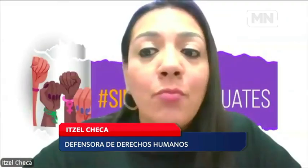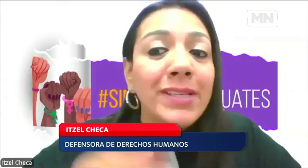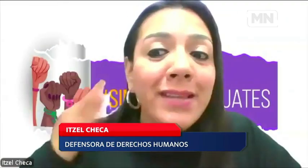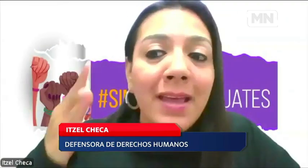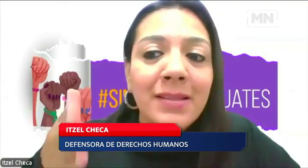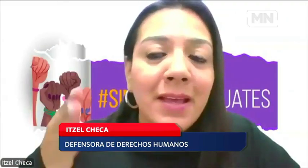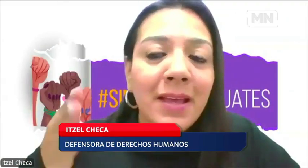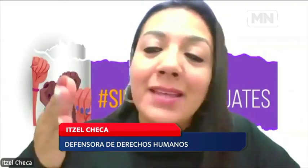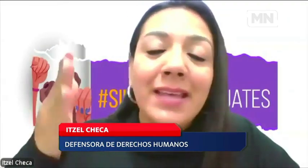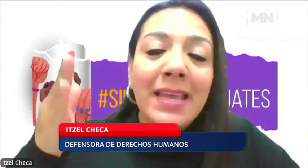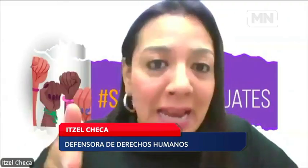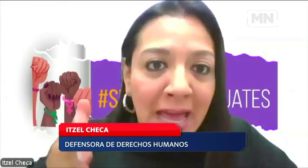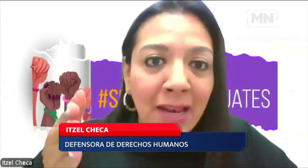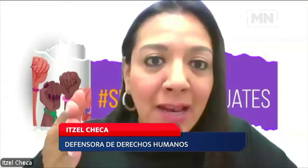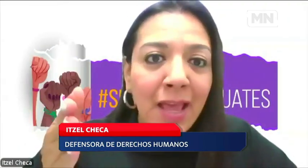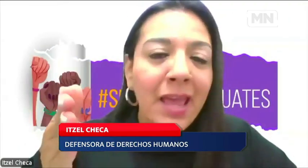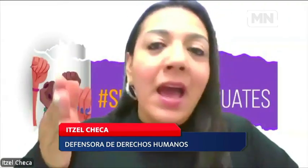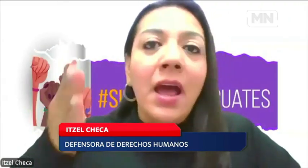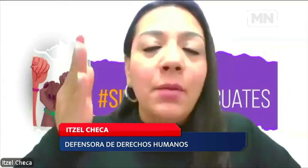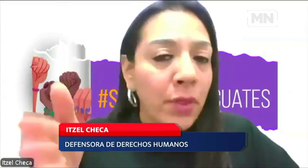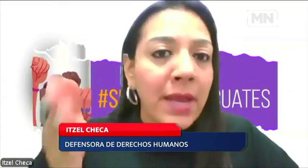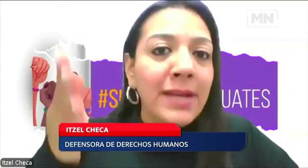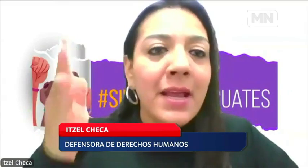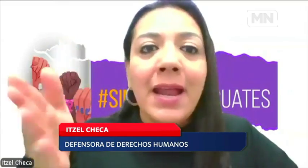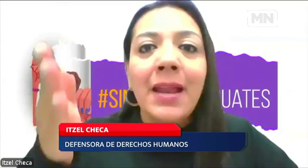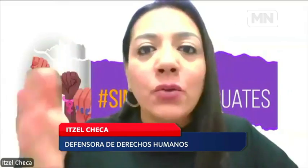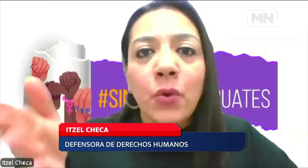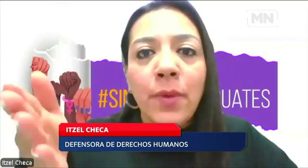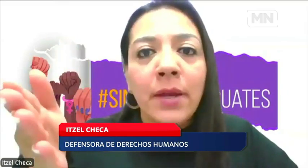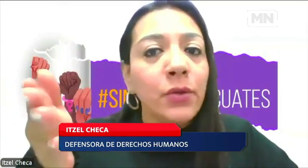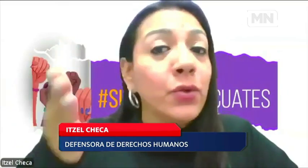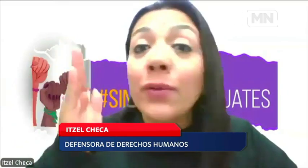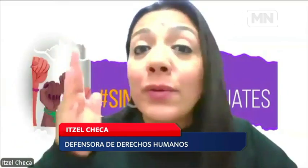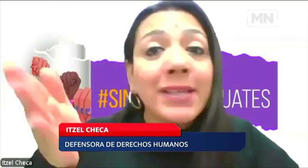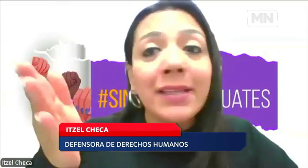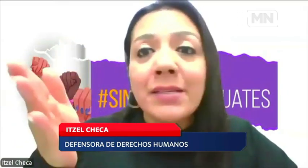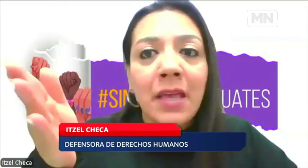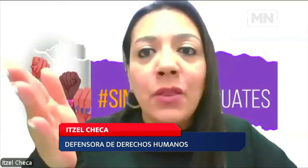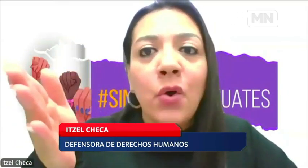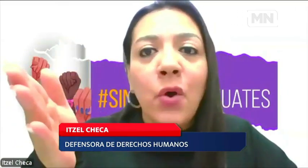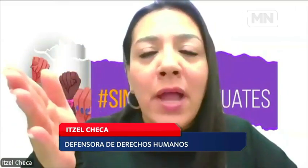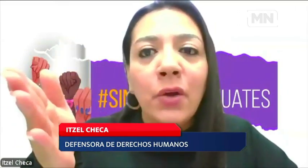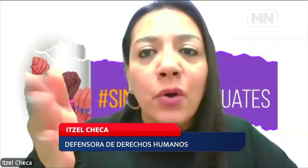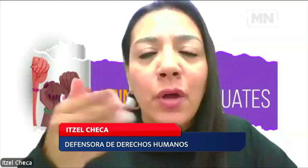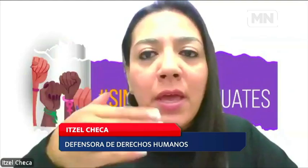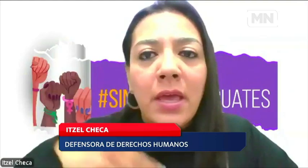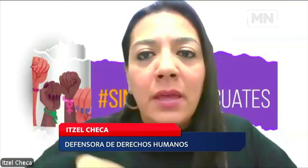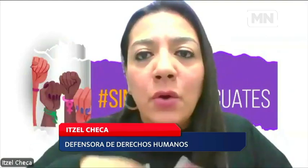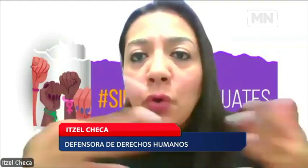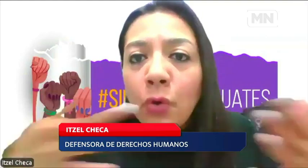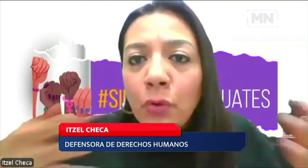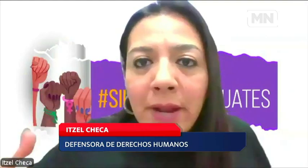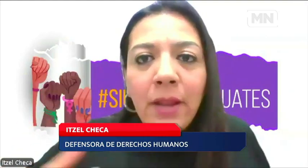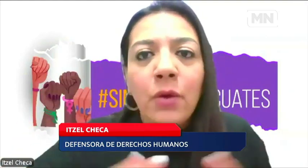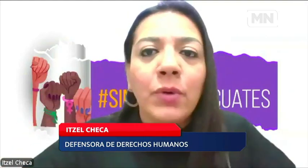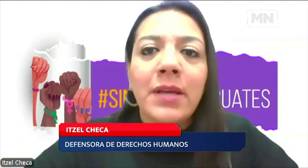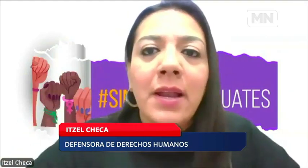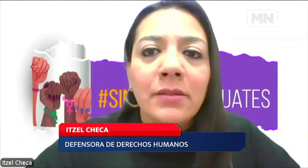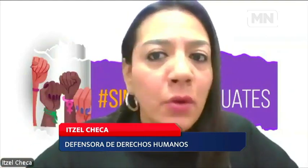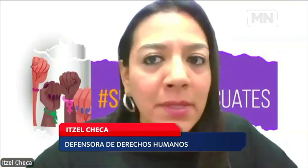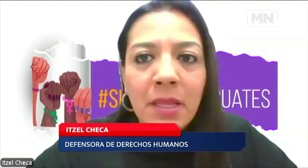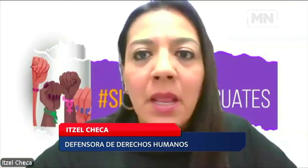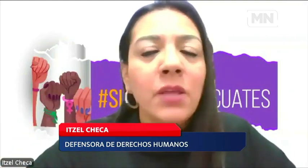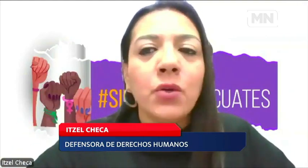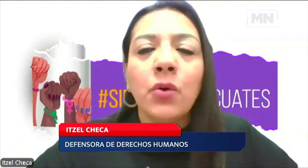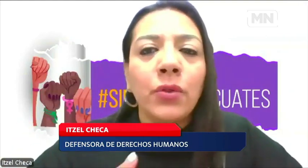Humanos pues es señalarle al poder señalarle a los gobiernos cuando están haciendo algo eh No contrario Pues a